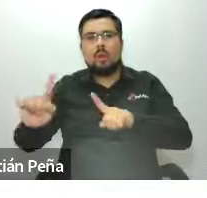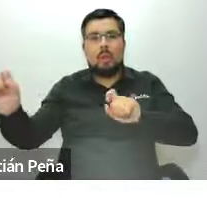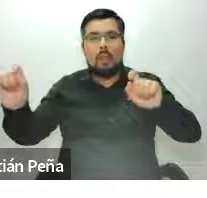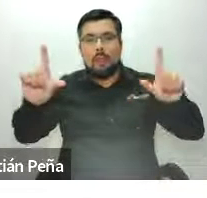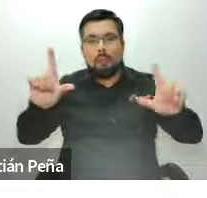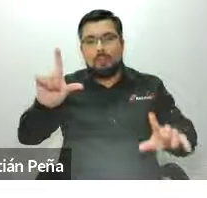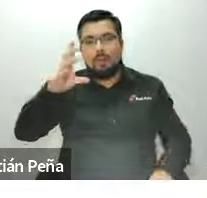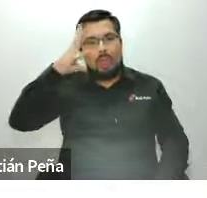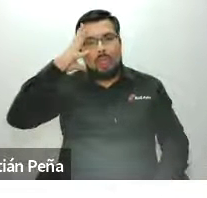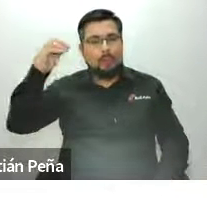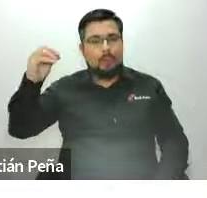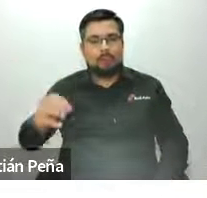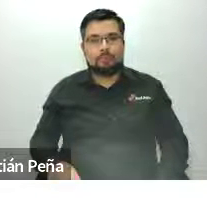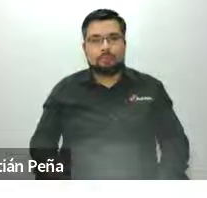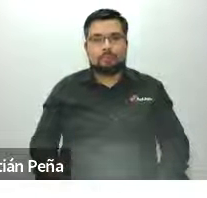variar.